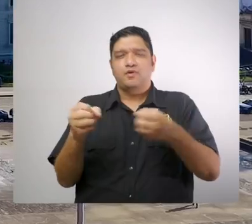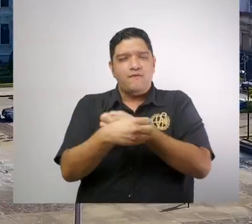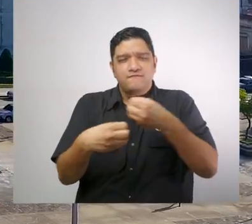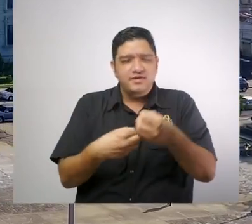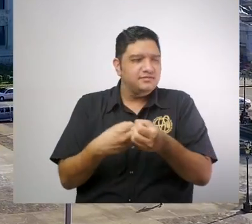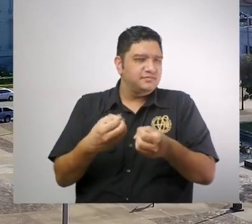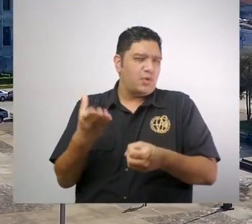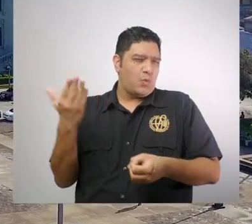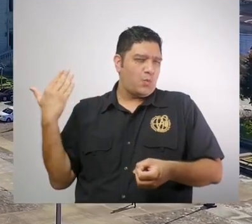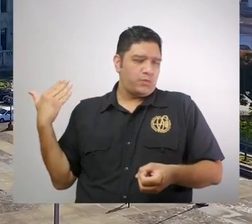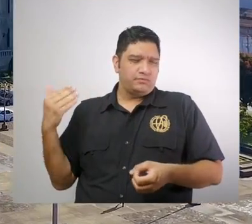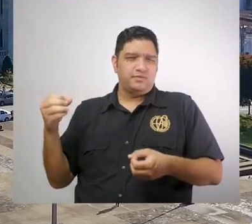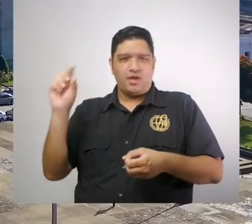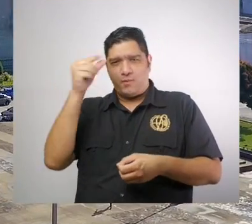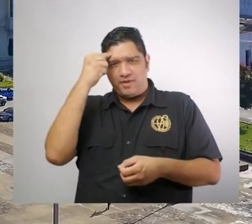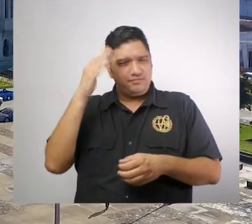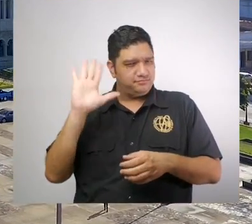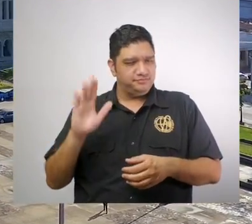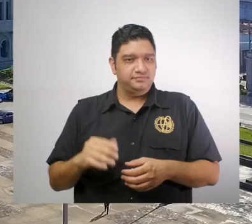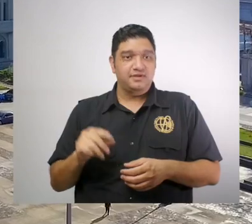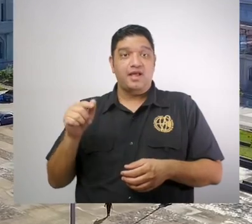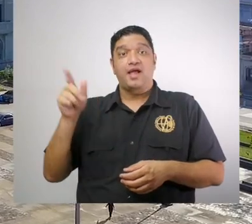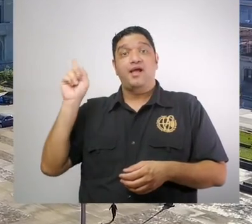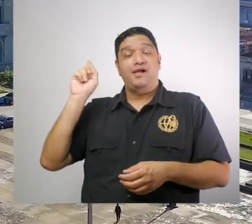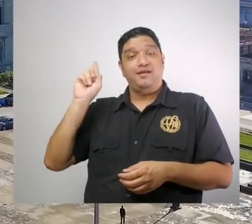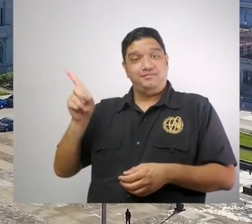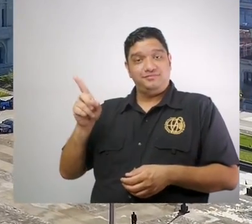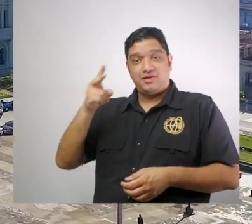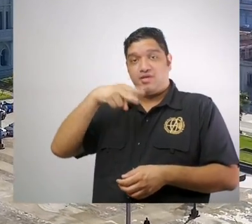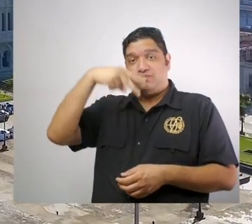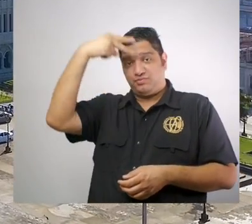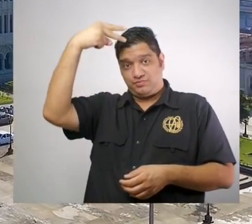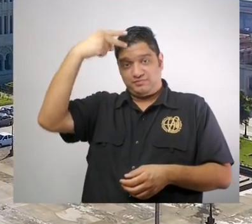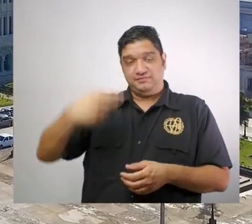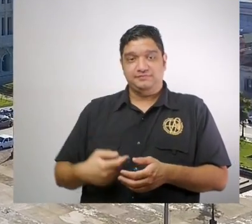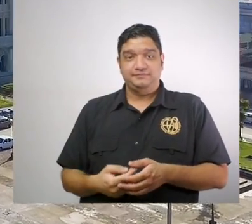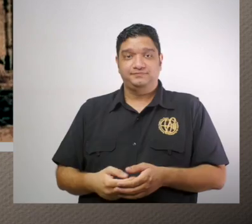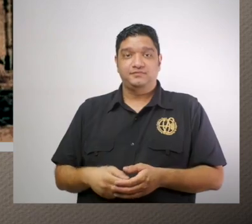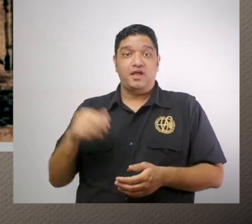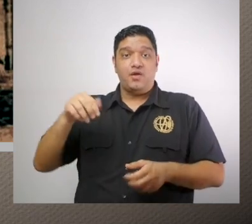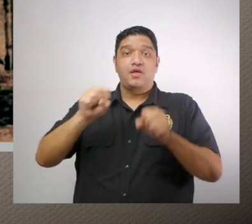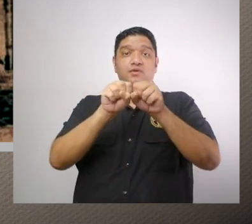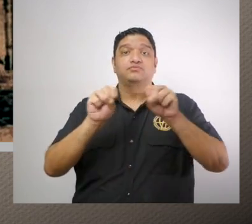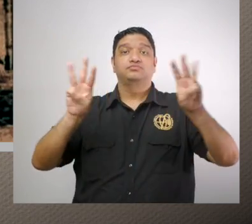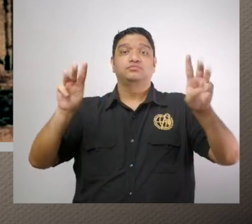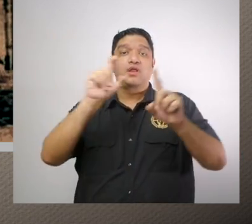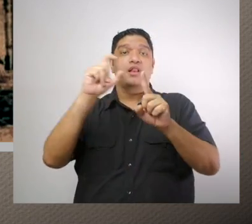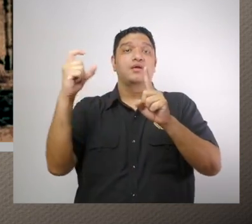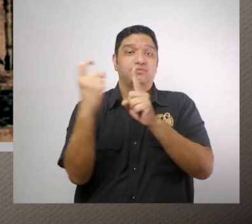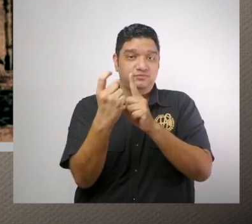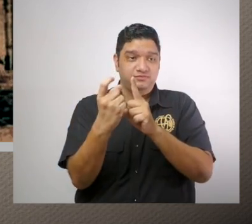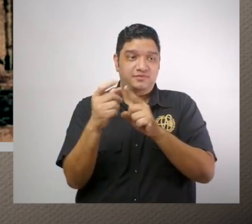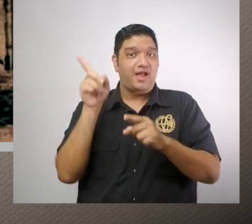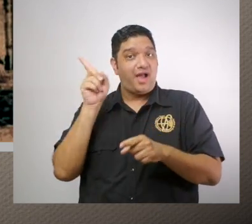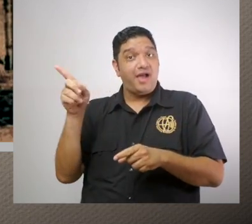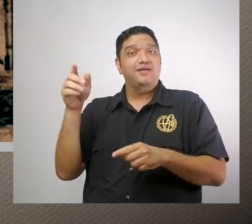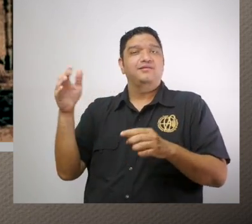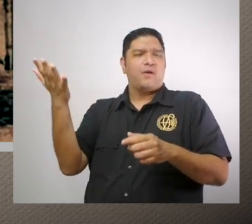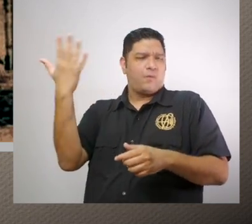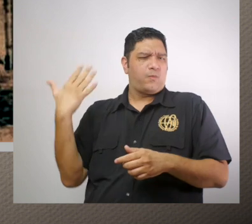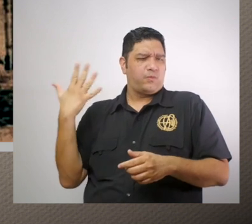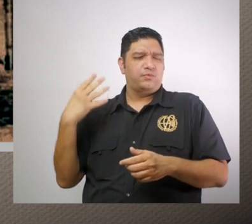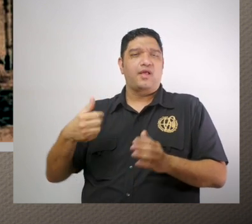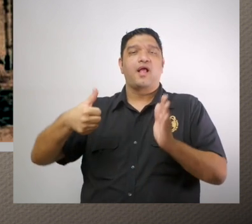coloniales. En el norte, donde ahora está el Palacio Nacional de la Cultura, ahí estaba el muy